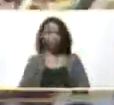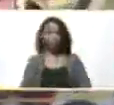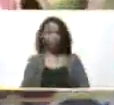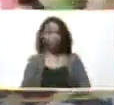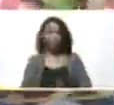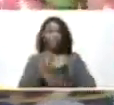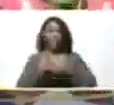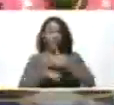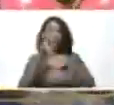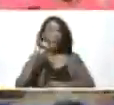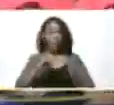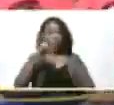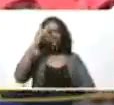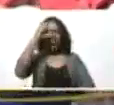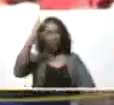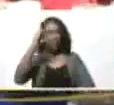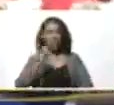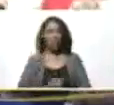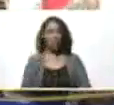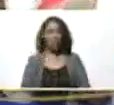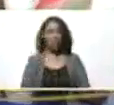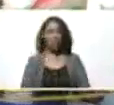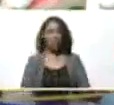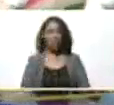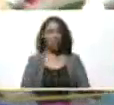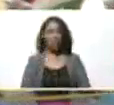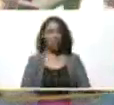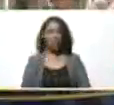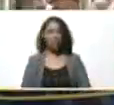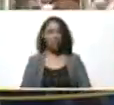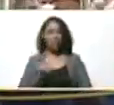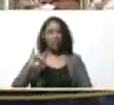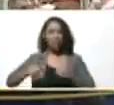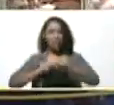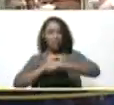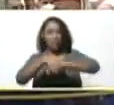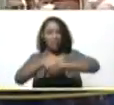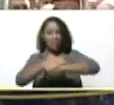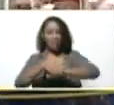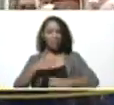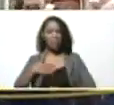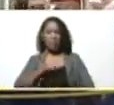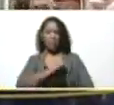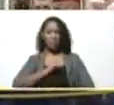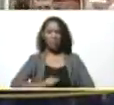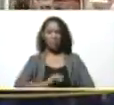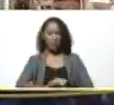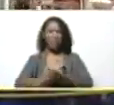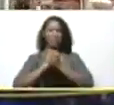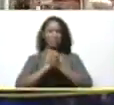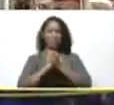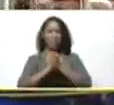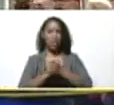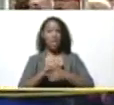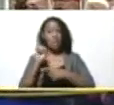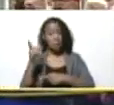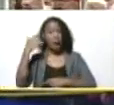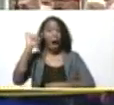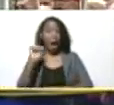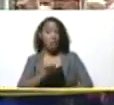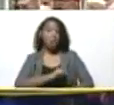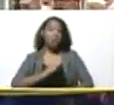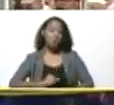Sale Delcy también, ¿verdad? Y Jorge, mi super amigo. Bueno, si ellos tienen a